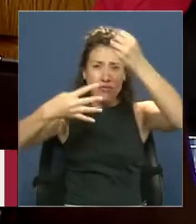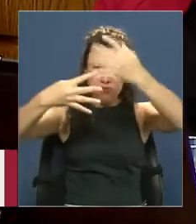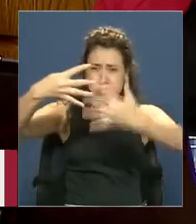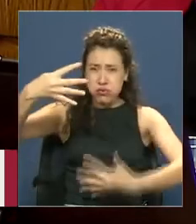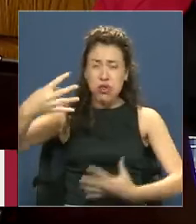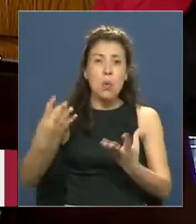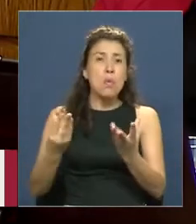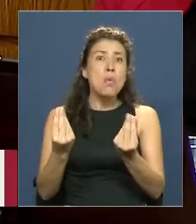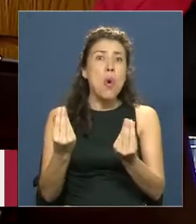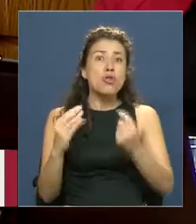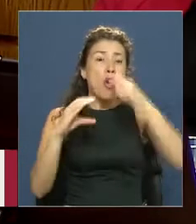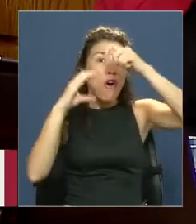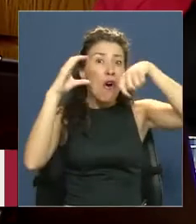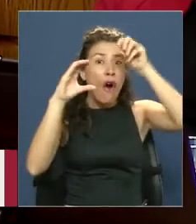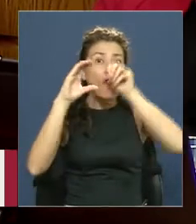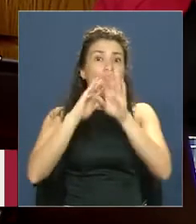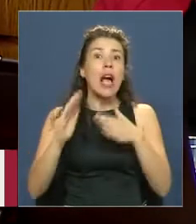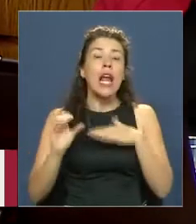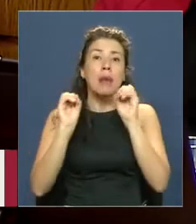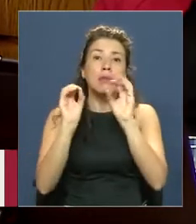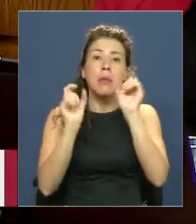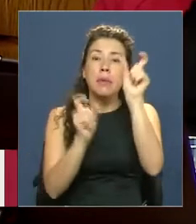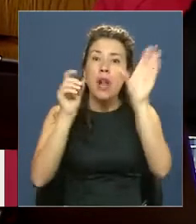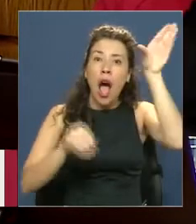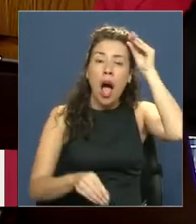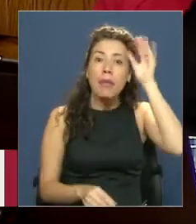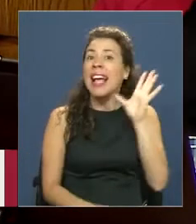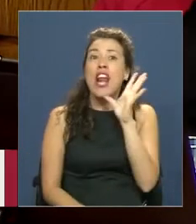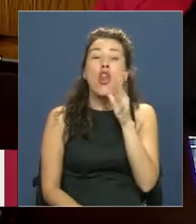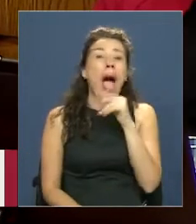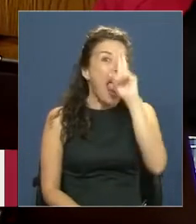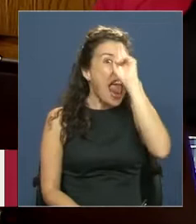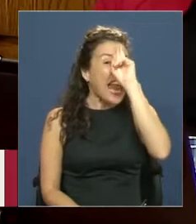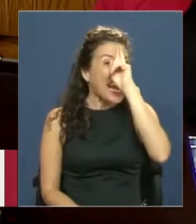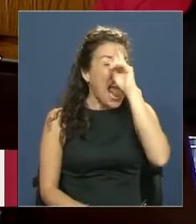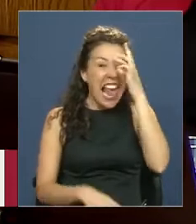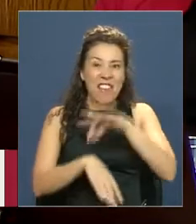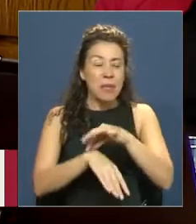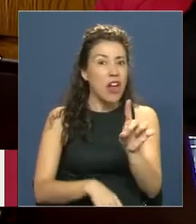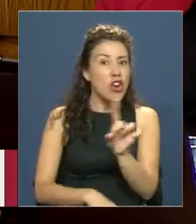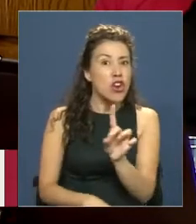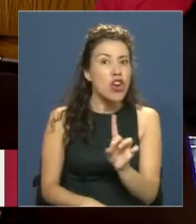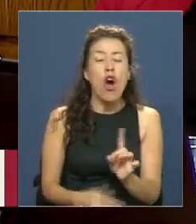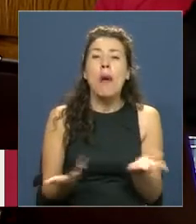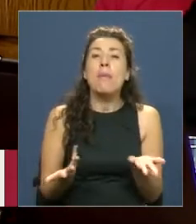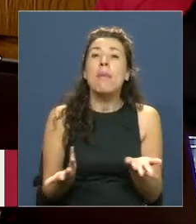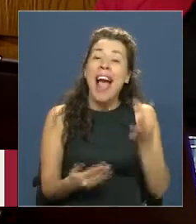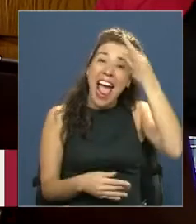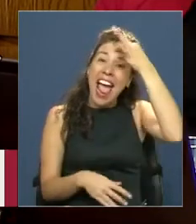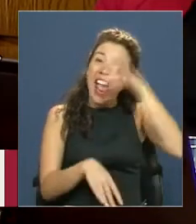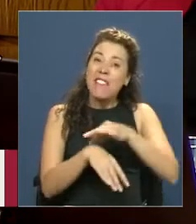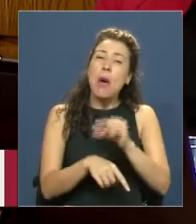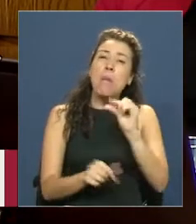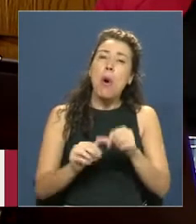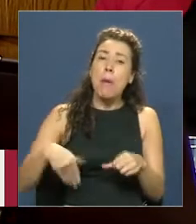se pretende hacer conciencia de que no existen las enfermedades raras y que las enfermedades poco frecuentes,